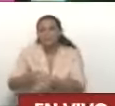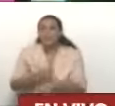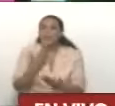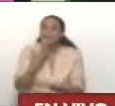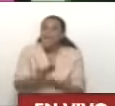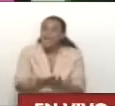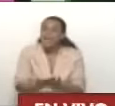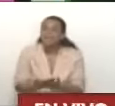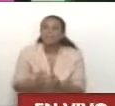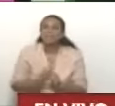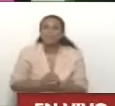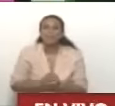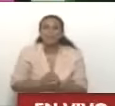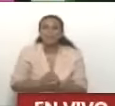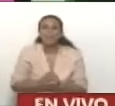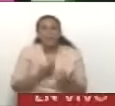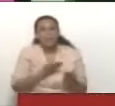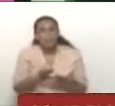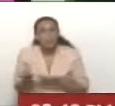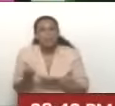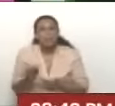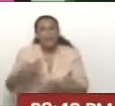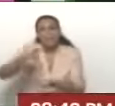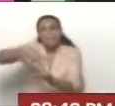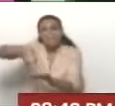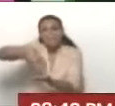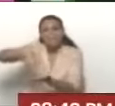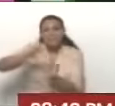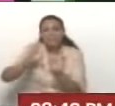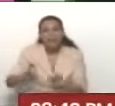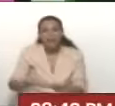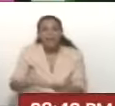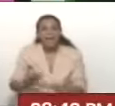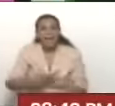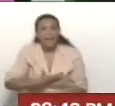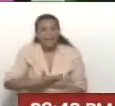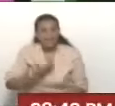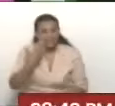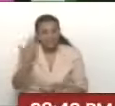muchísimas gracias. Bienvenido al Estado Monagas. Buenas noches, señor gobernador y alcaldesa.